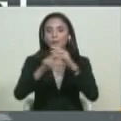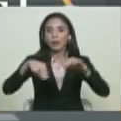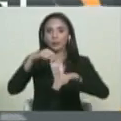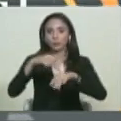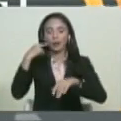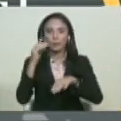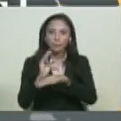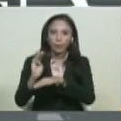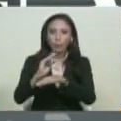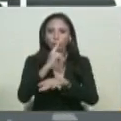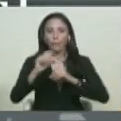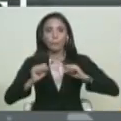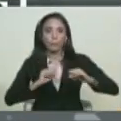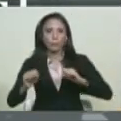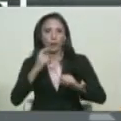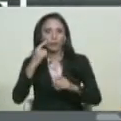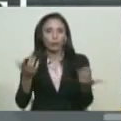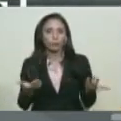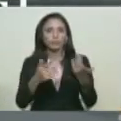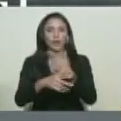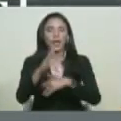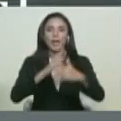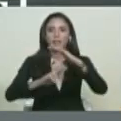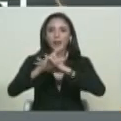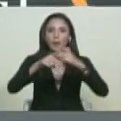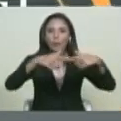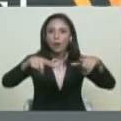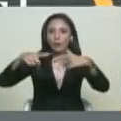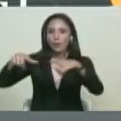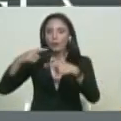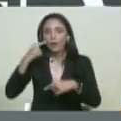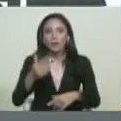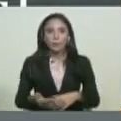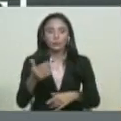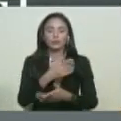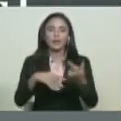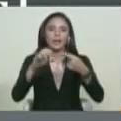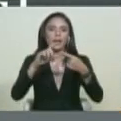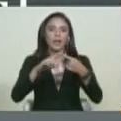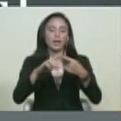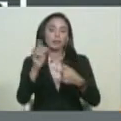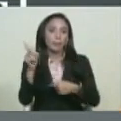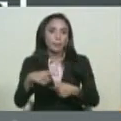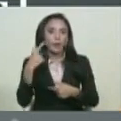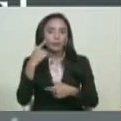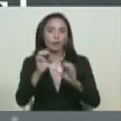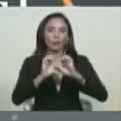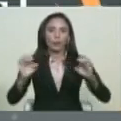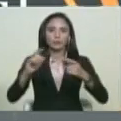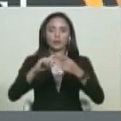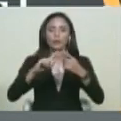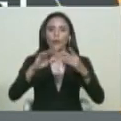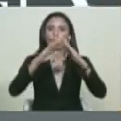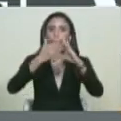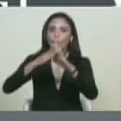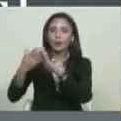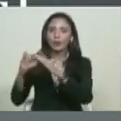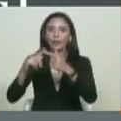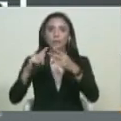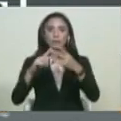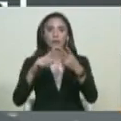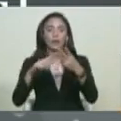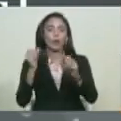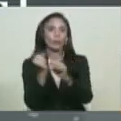ante eventos sísmicos en 3 ámbitos fundamentales: el ámbito educativo, el ámbito comunitario y el ámbito